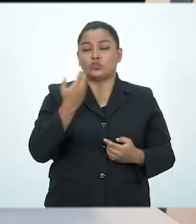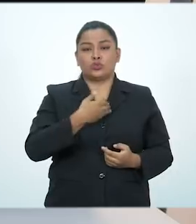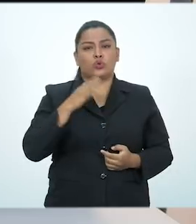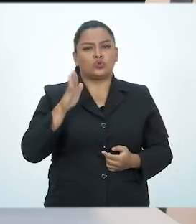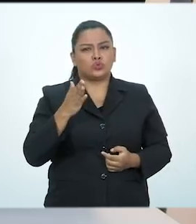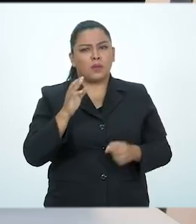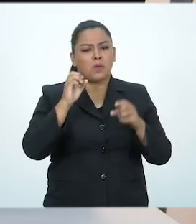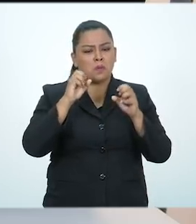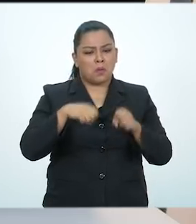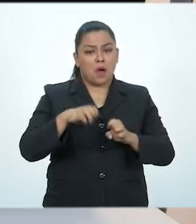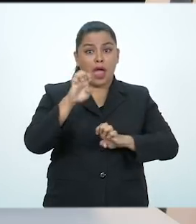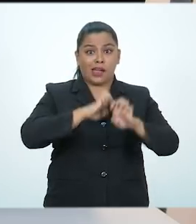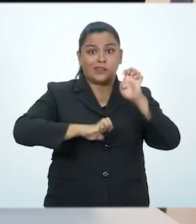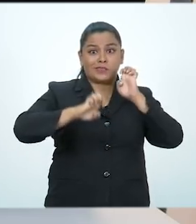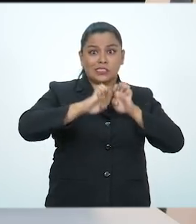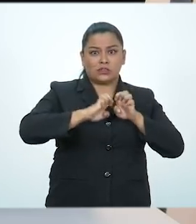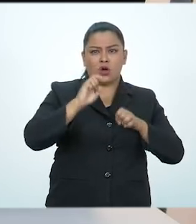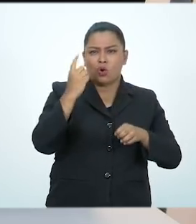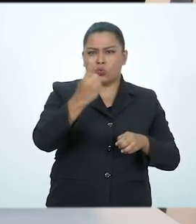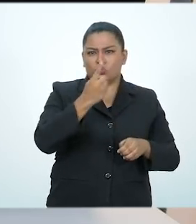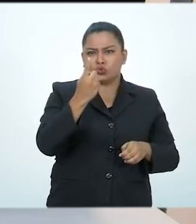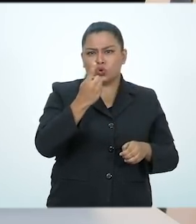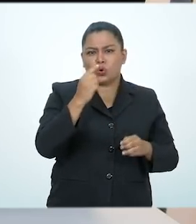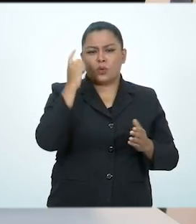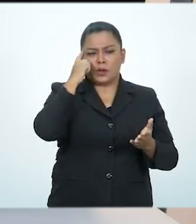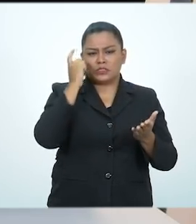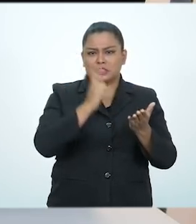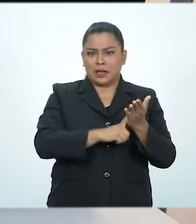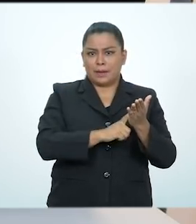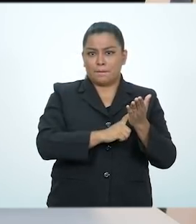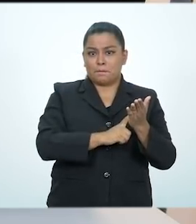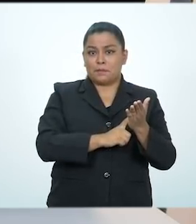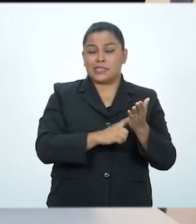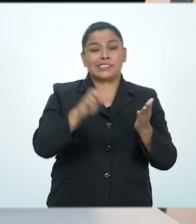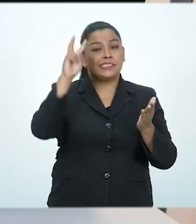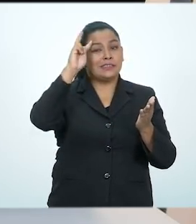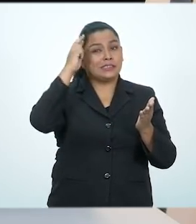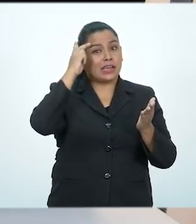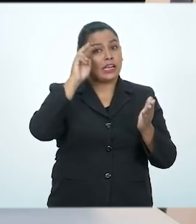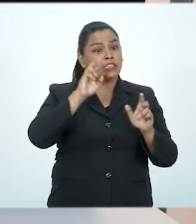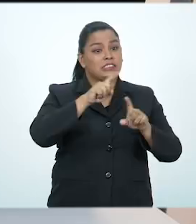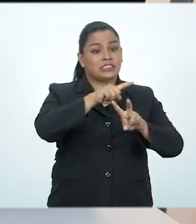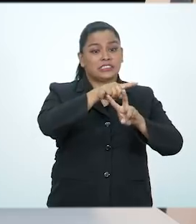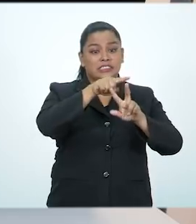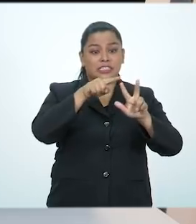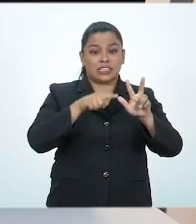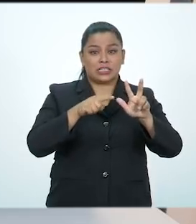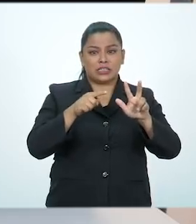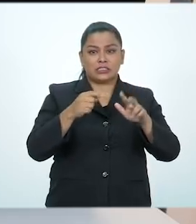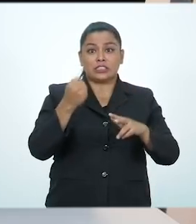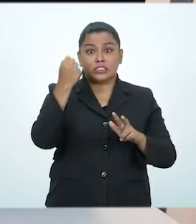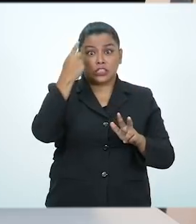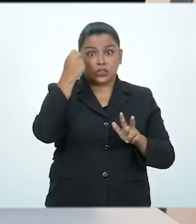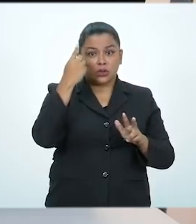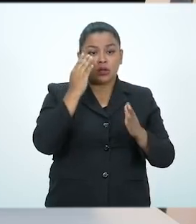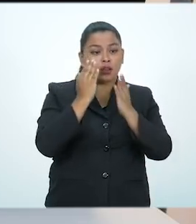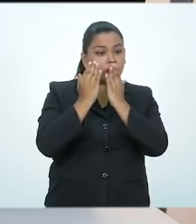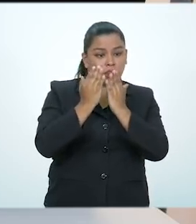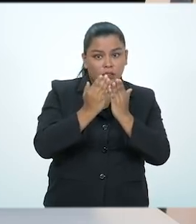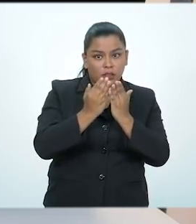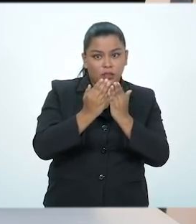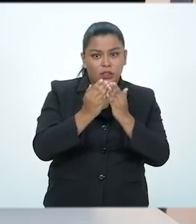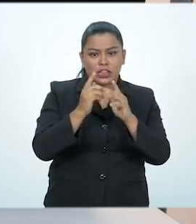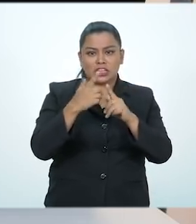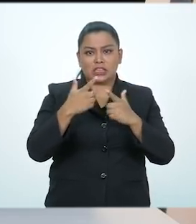que utilizamos para evaluar un indicador de logro en una prueba corresponden a los 3 niveles de comprensión lectora: